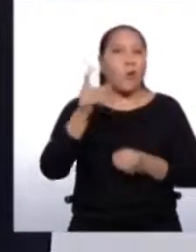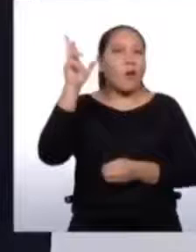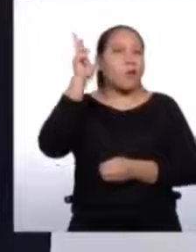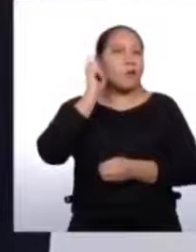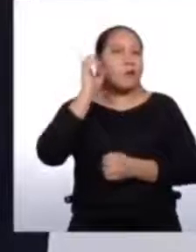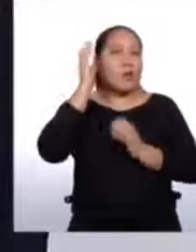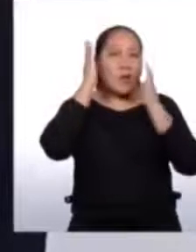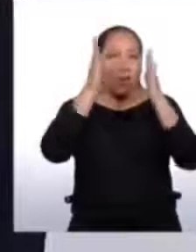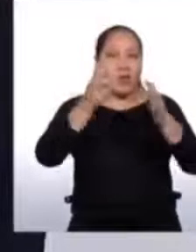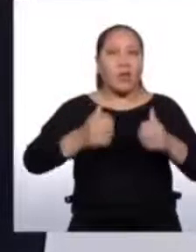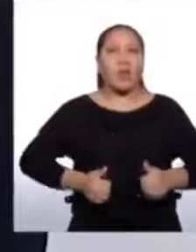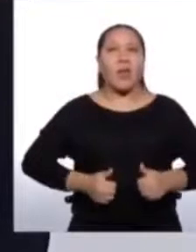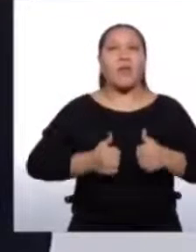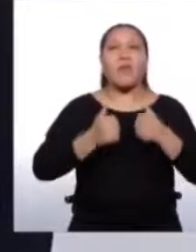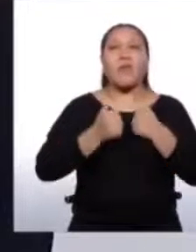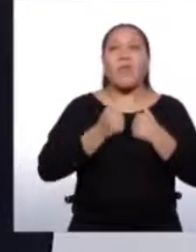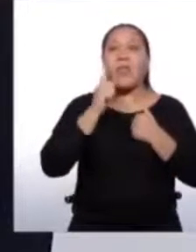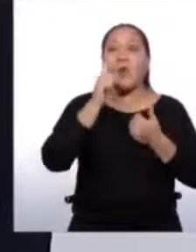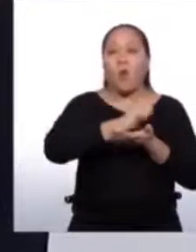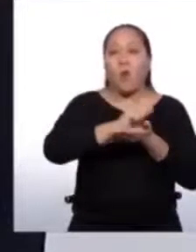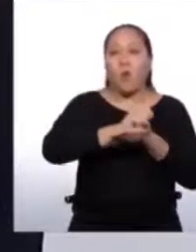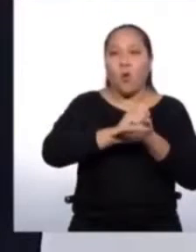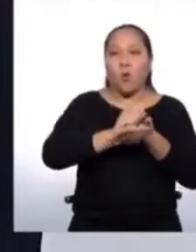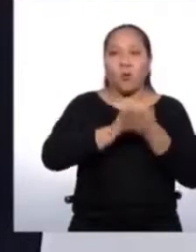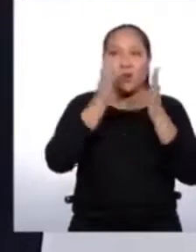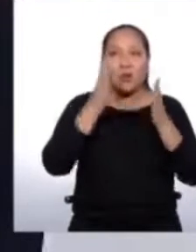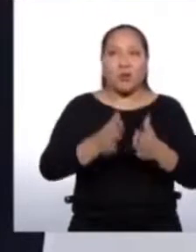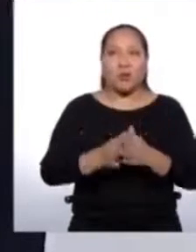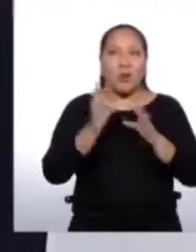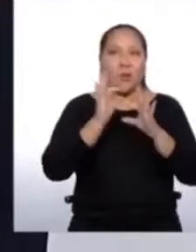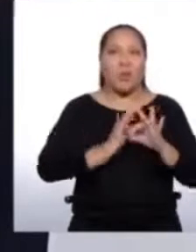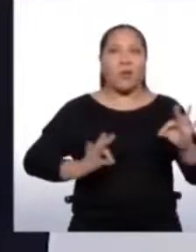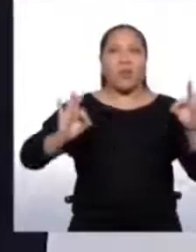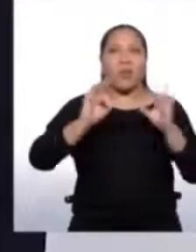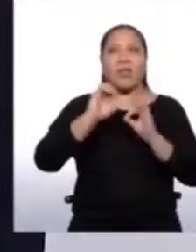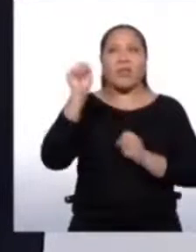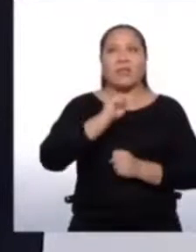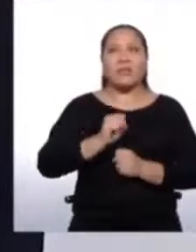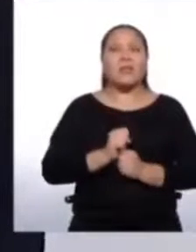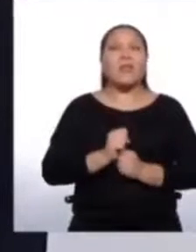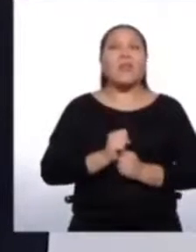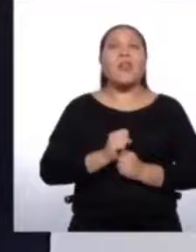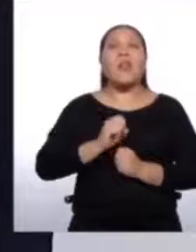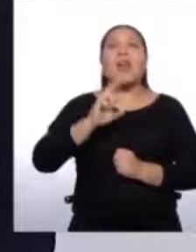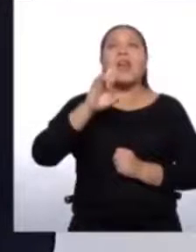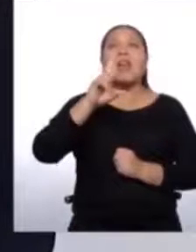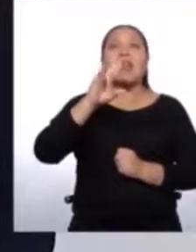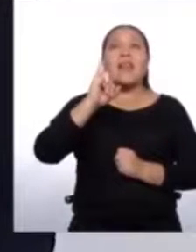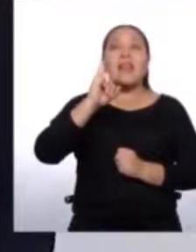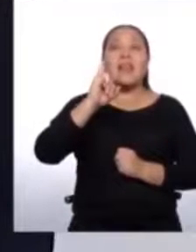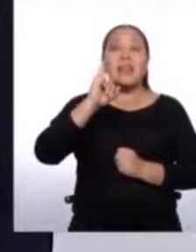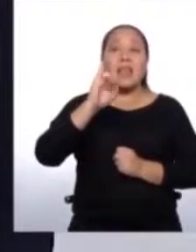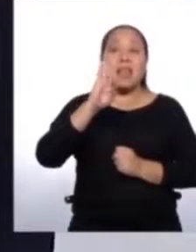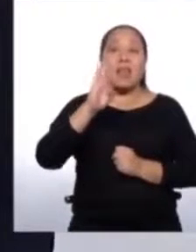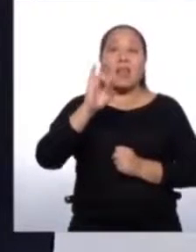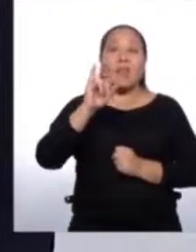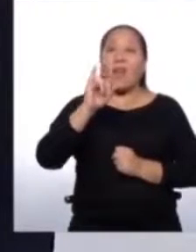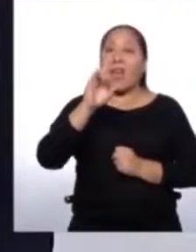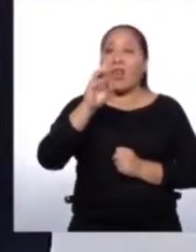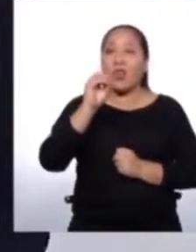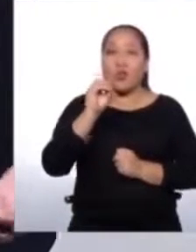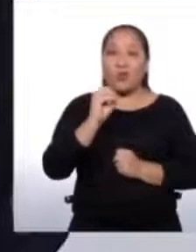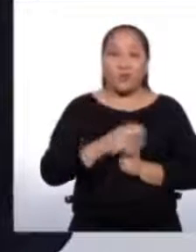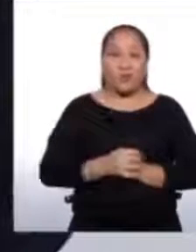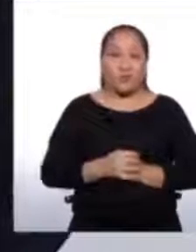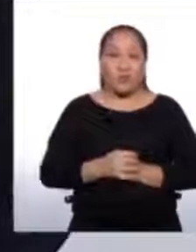atenta de la vida y obra de uno de los escritores más notables del siglo XX, Julio Ramón Ribeiro. Probablemente has escuchado hablar de